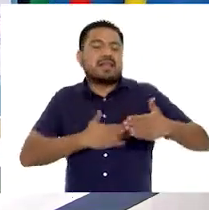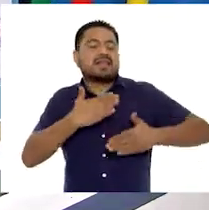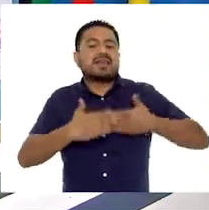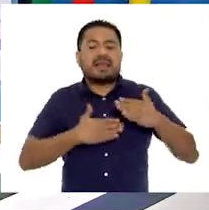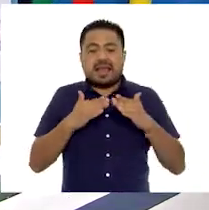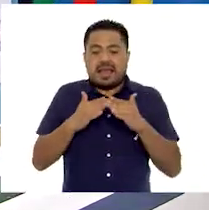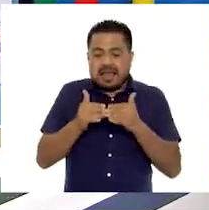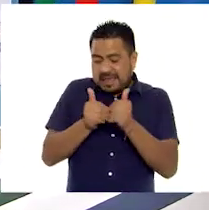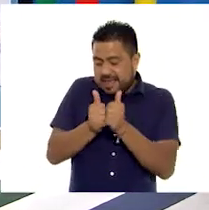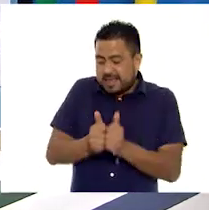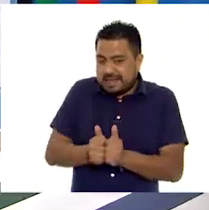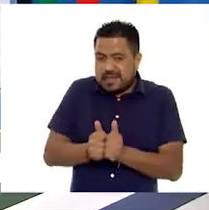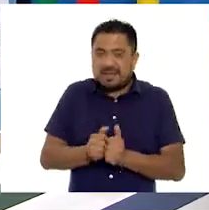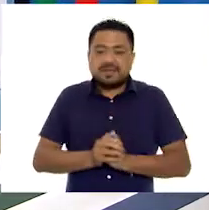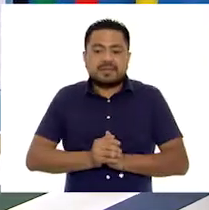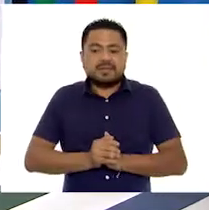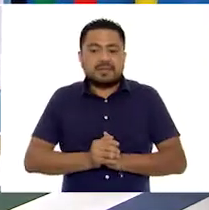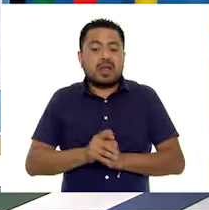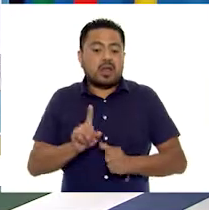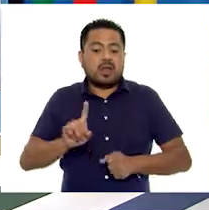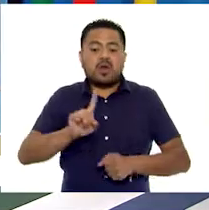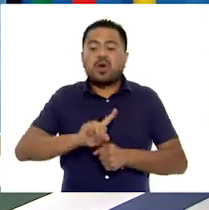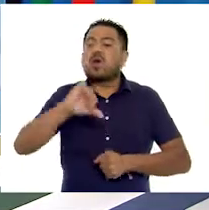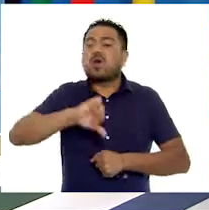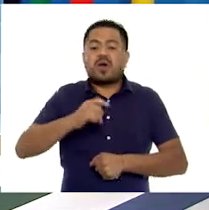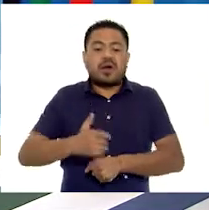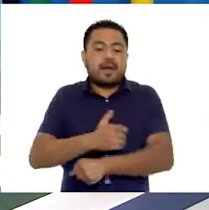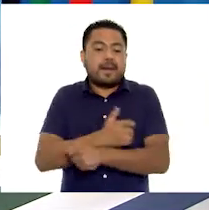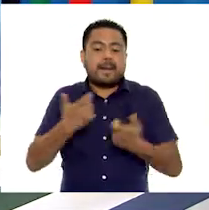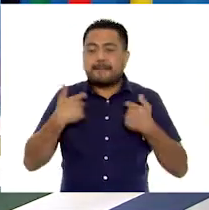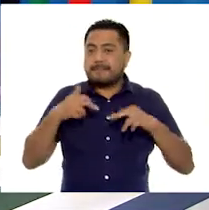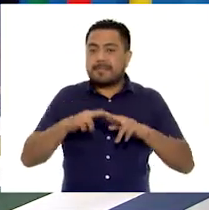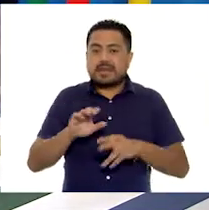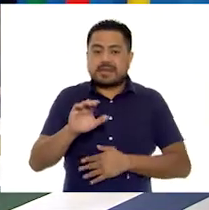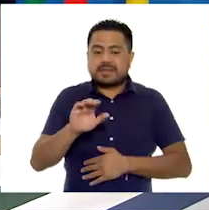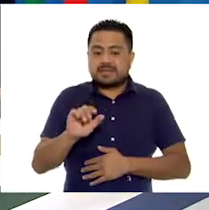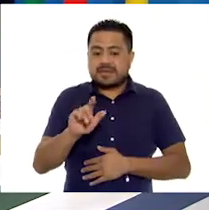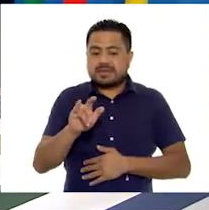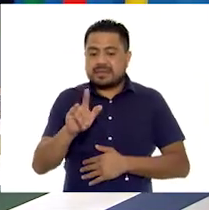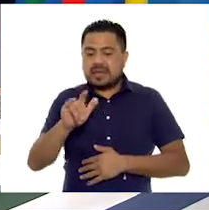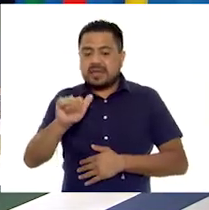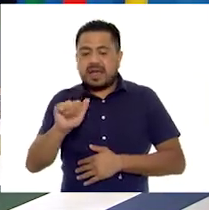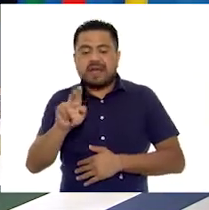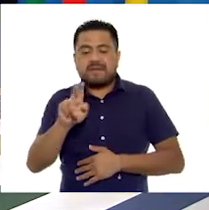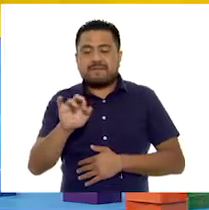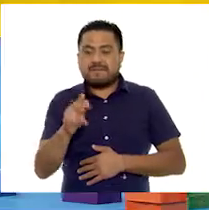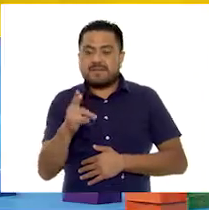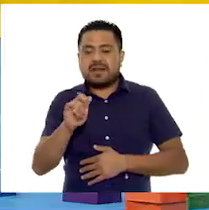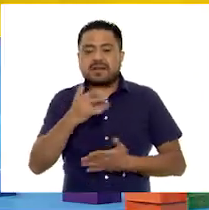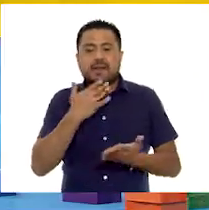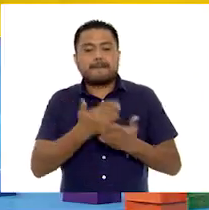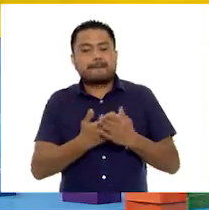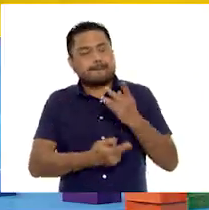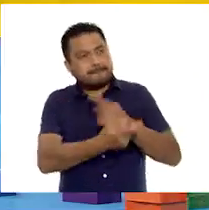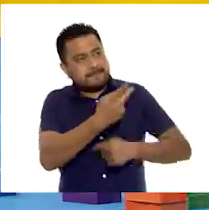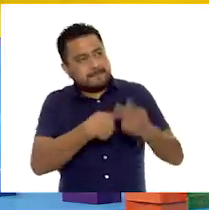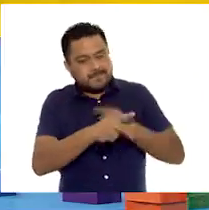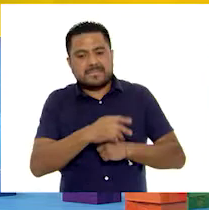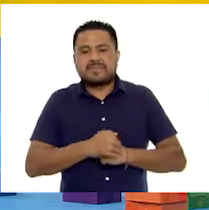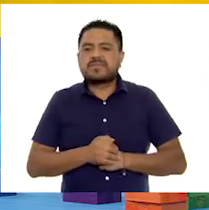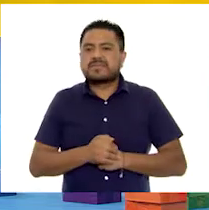desde nuestros hogares y el día de hoy nos acompaña la maestra cecilia vargas a quien le doy la más cordial de la bienvenida